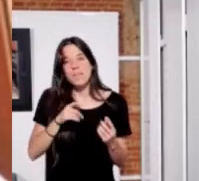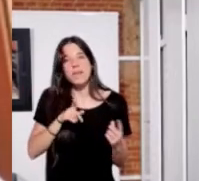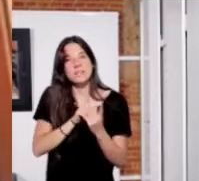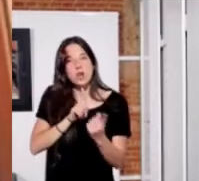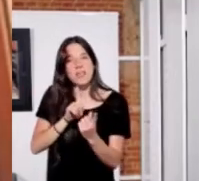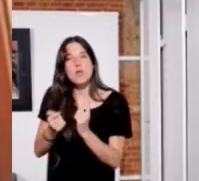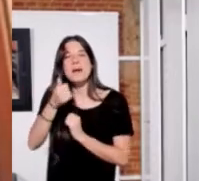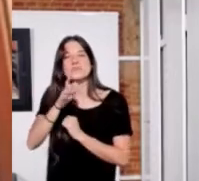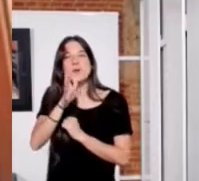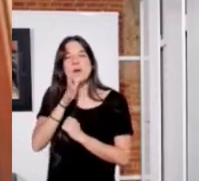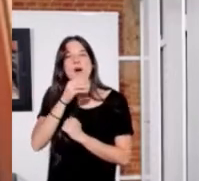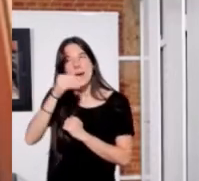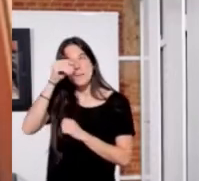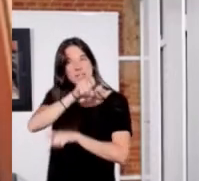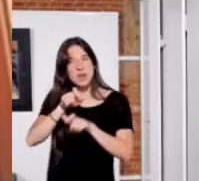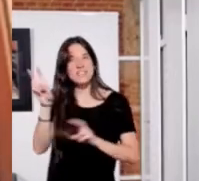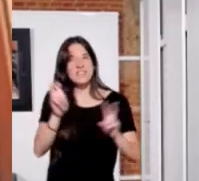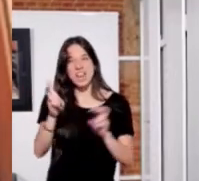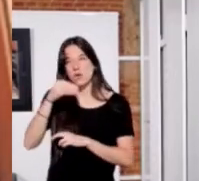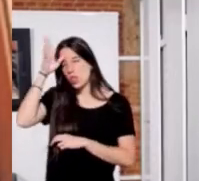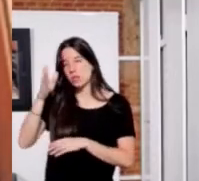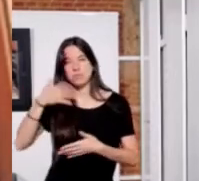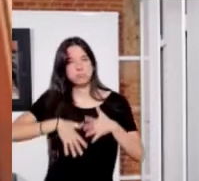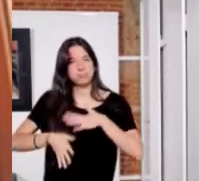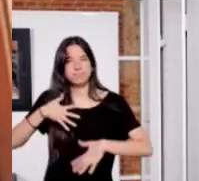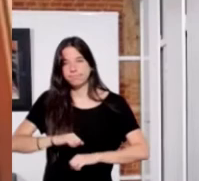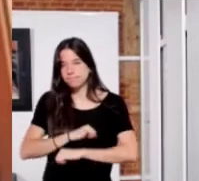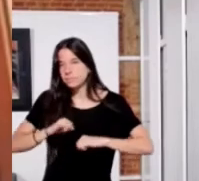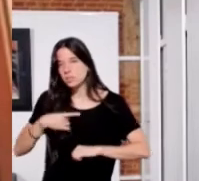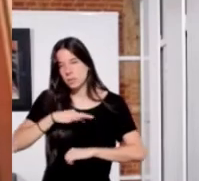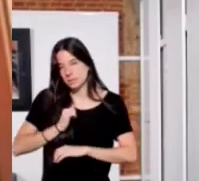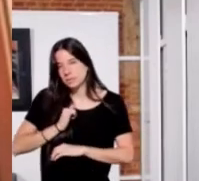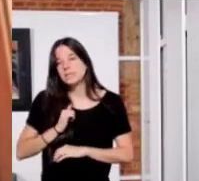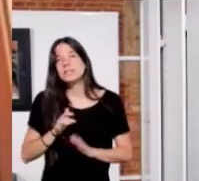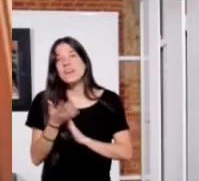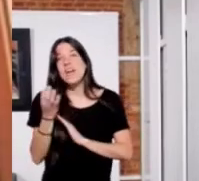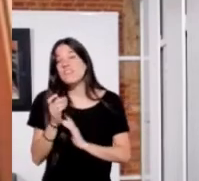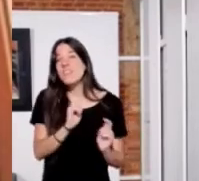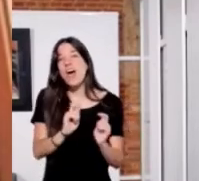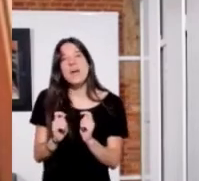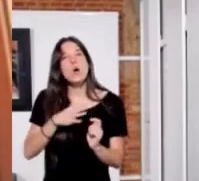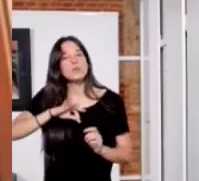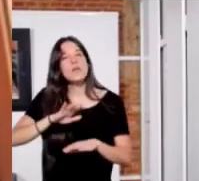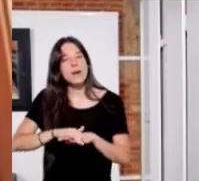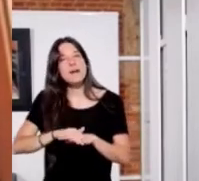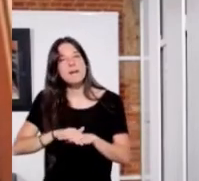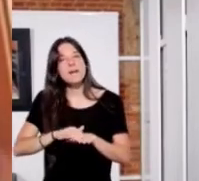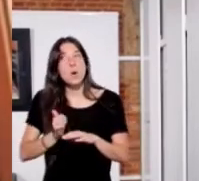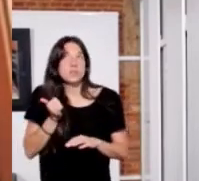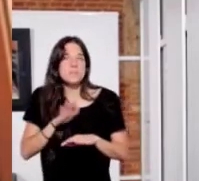con conocimiento incorporado que nosotros nos podemos recibir de ellos. No únicamente darles la oportunidad de ejercer de voluntario, sino nosotros,